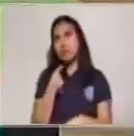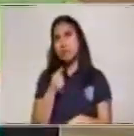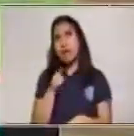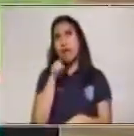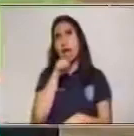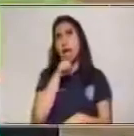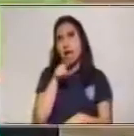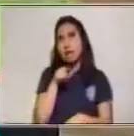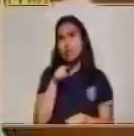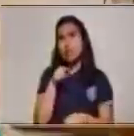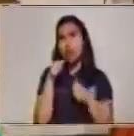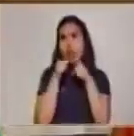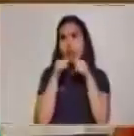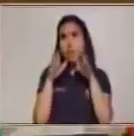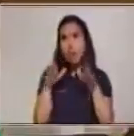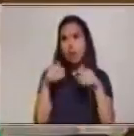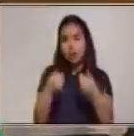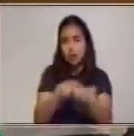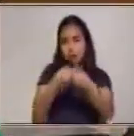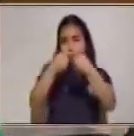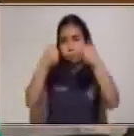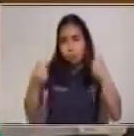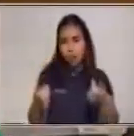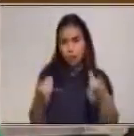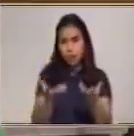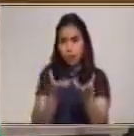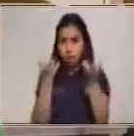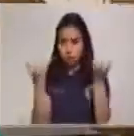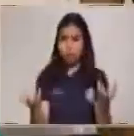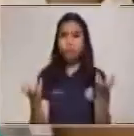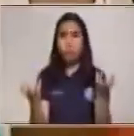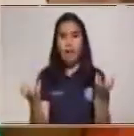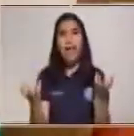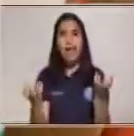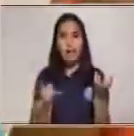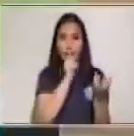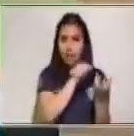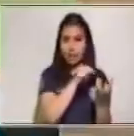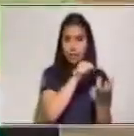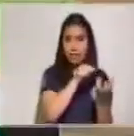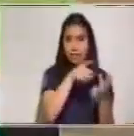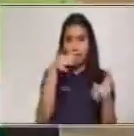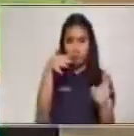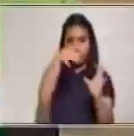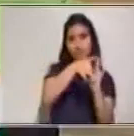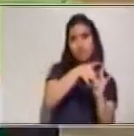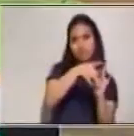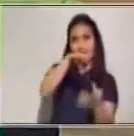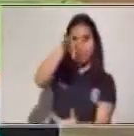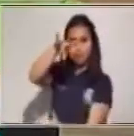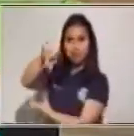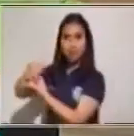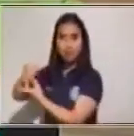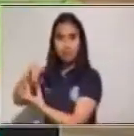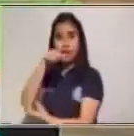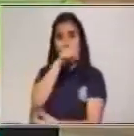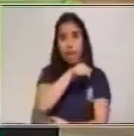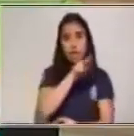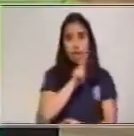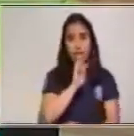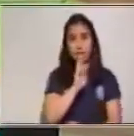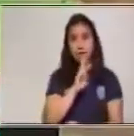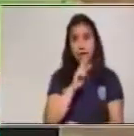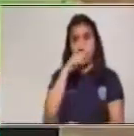e invertebrados. Entonces, si tú realizaste la lectura, esa es la clasificación que tiene el reino